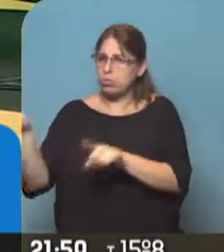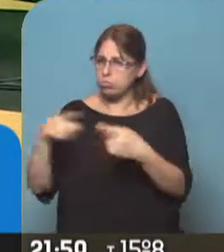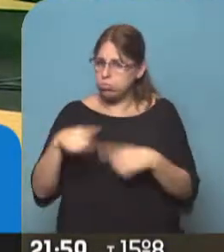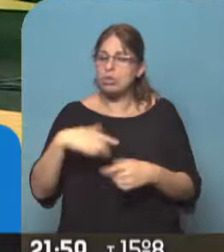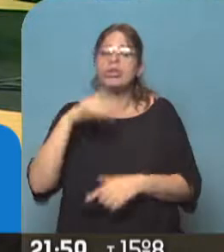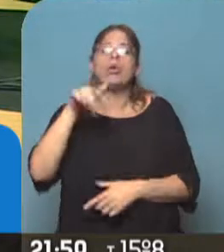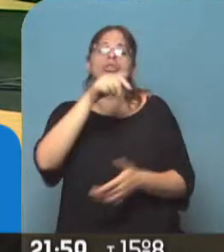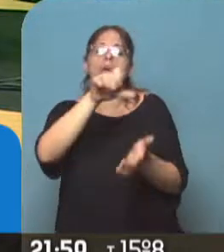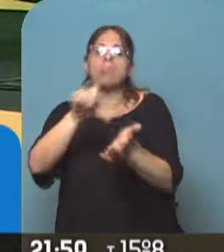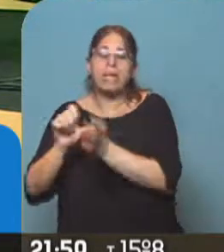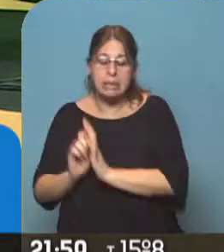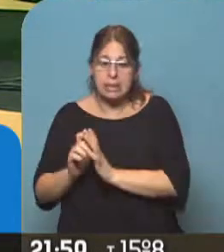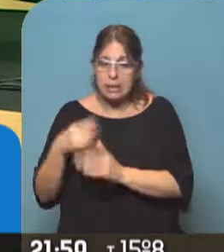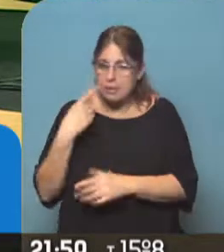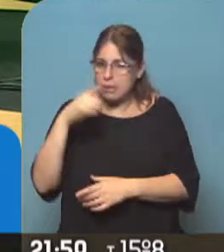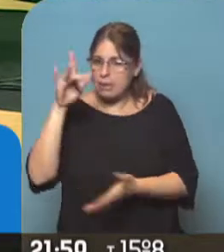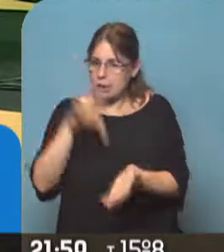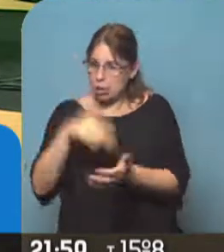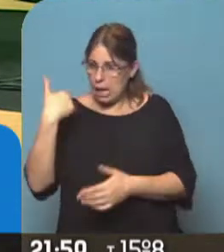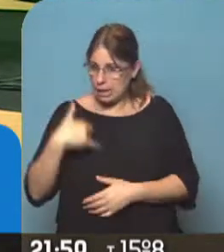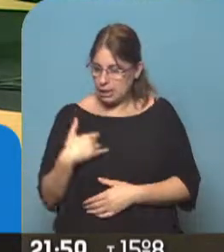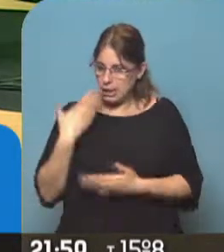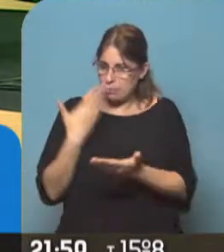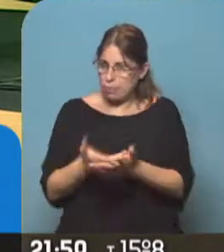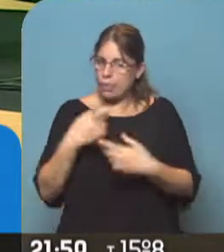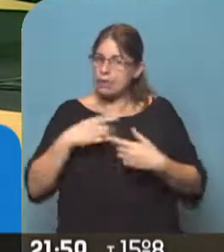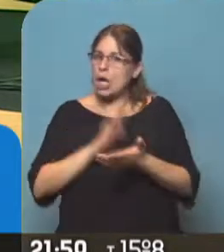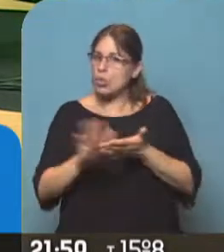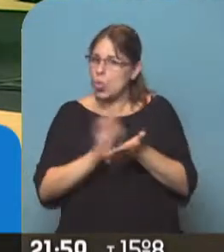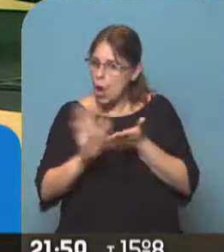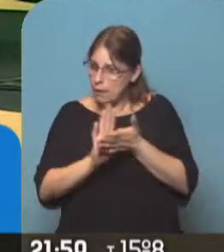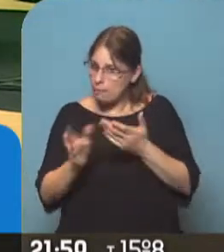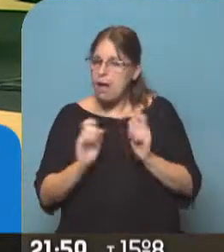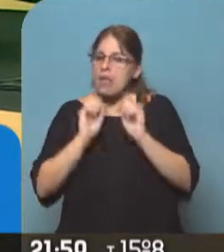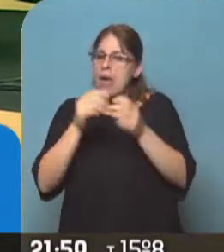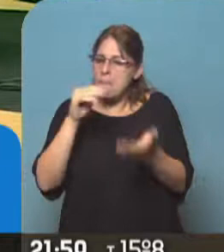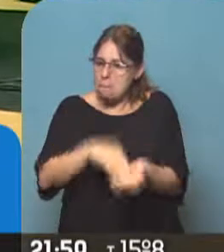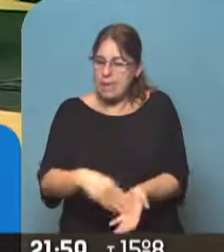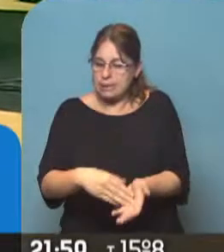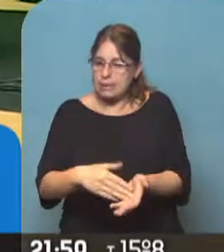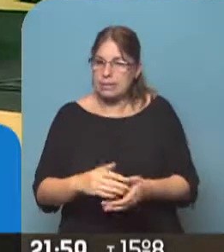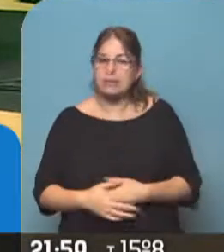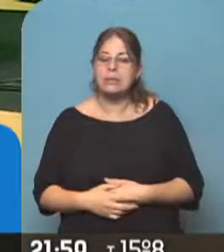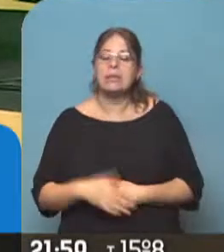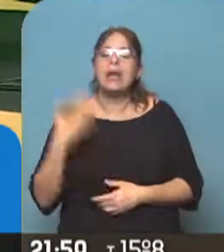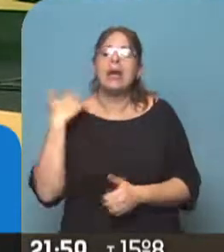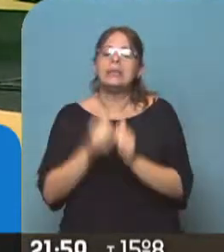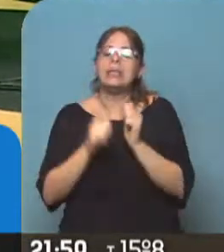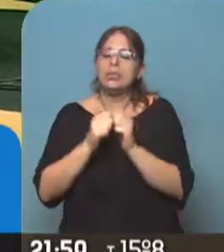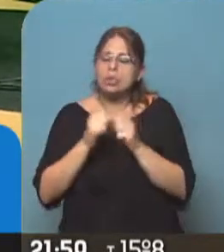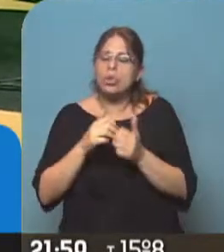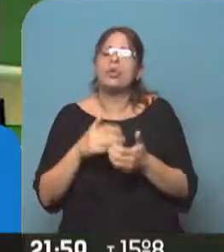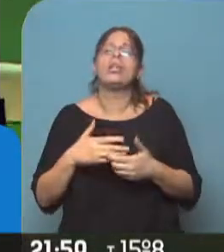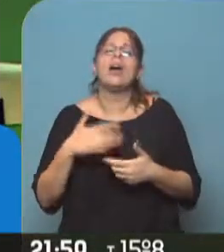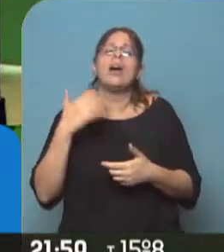en la ciudad, lo cual es proponer algo que sea novedoso y que complemente la oferta que históricamente tiene la ciudad en materia